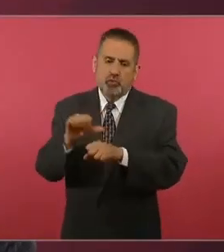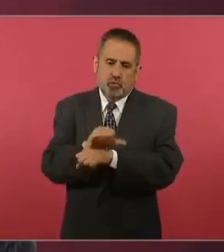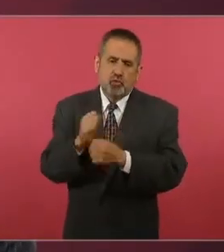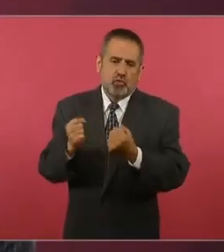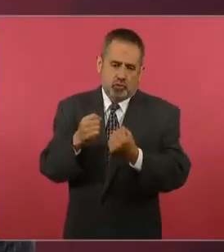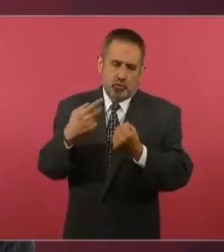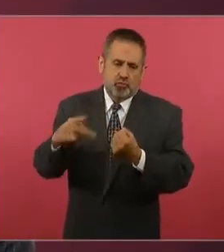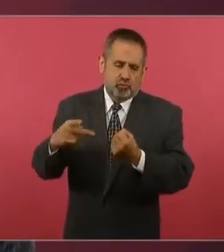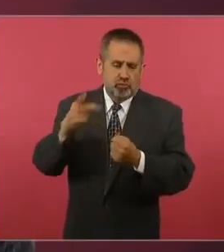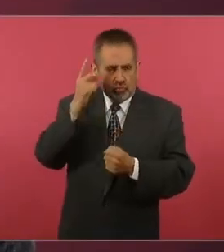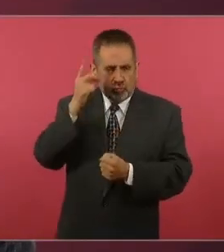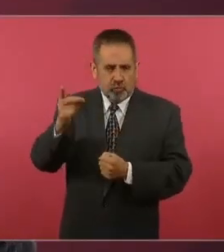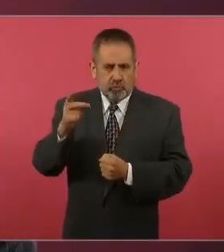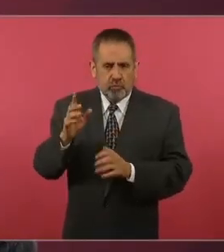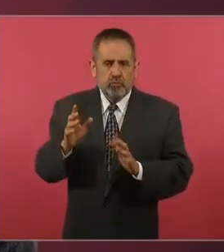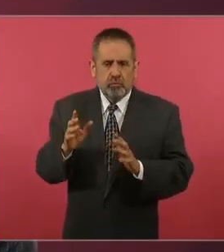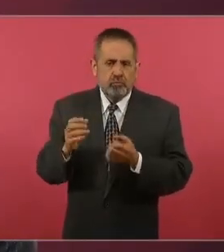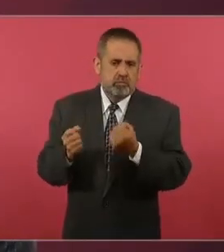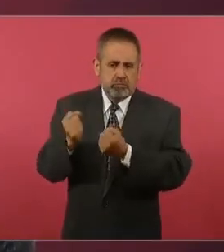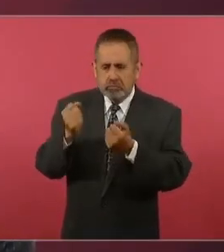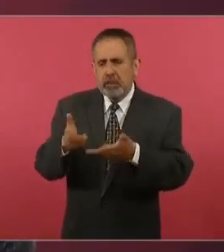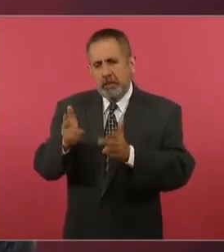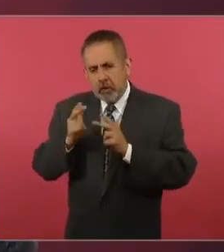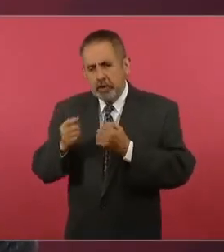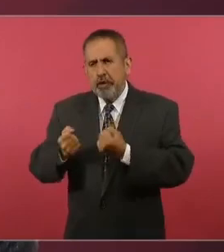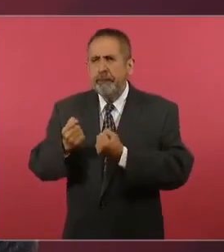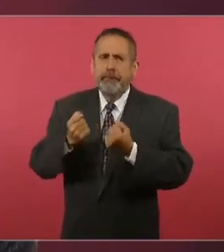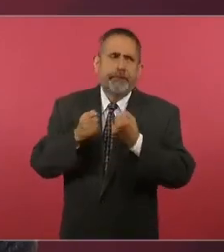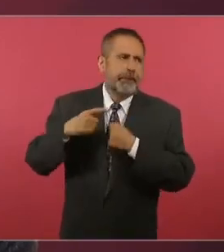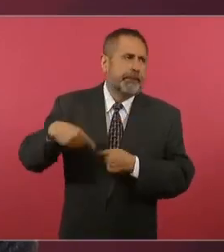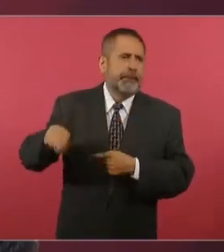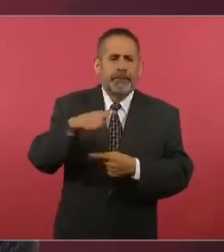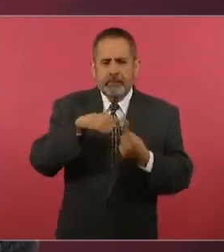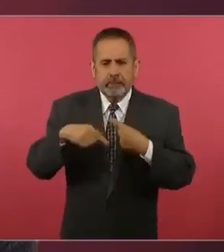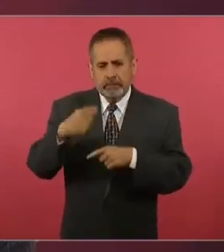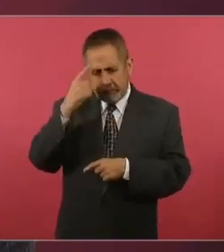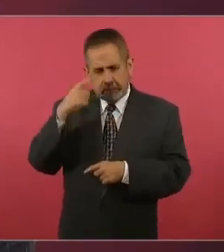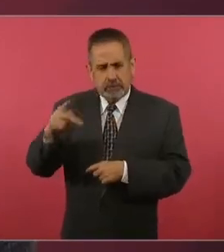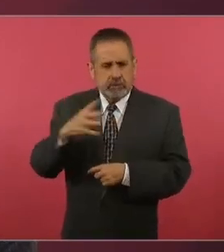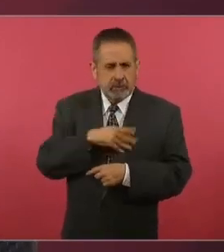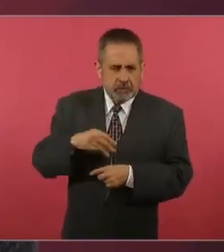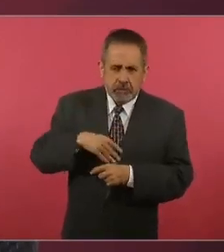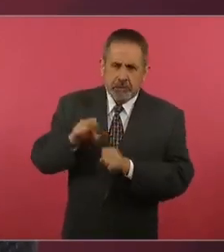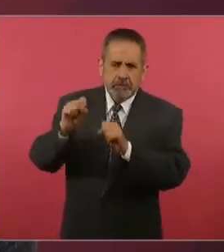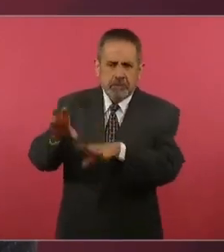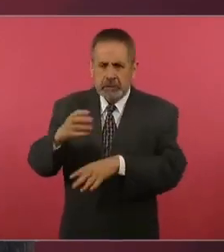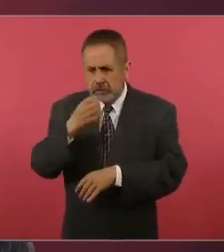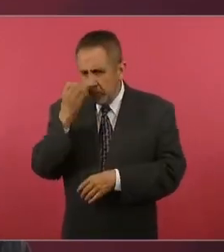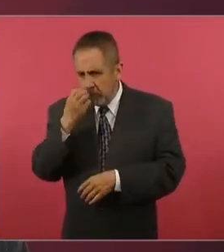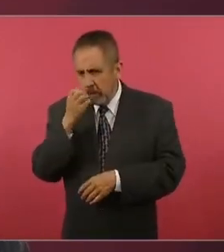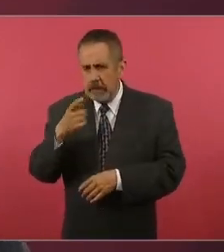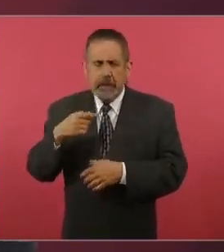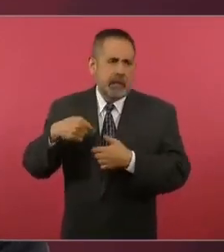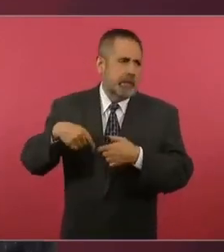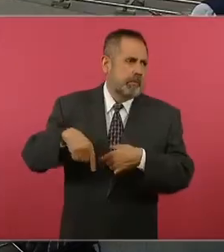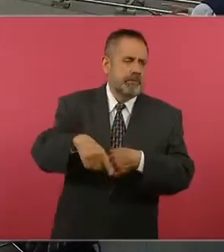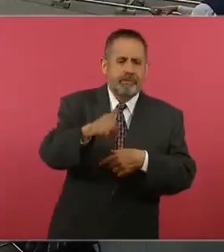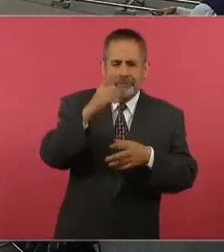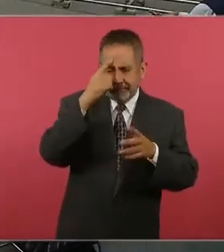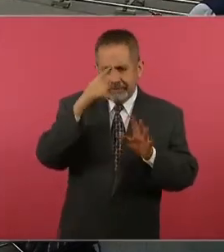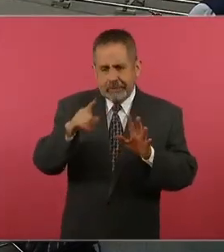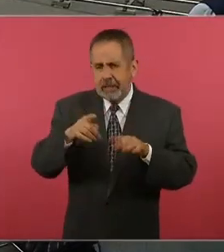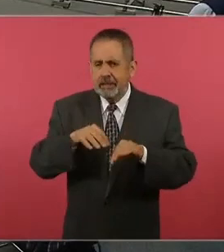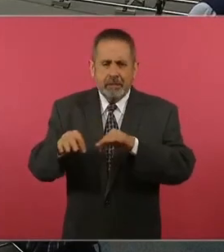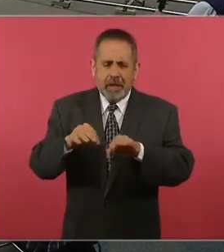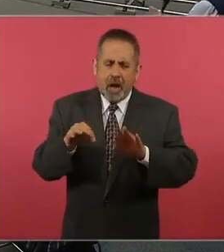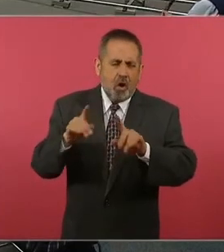o sus carros, sus camionetas para llevar a sus hijos a la escuela, para ir